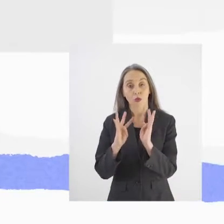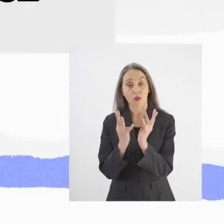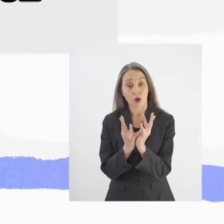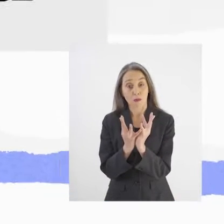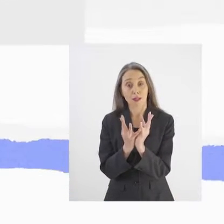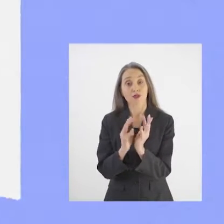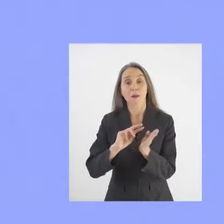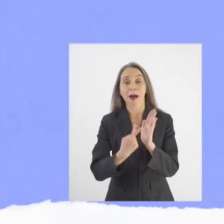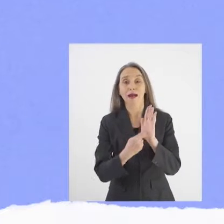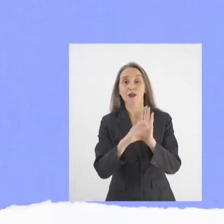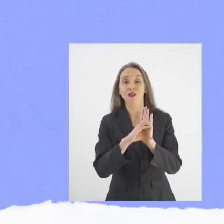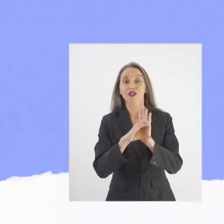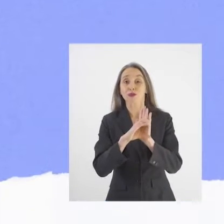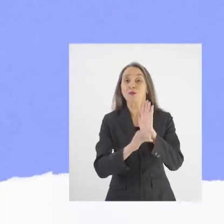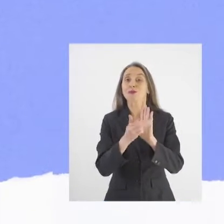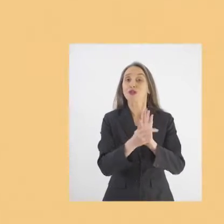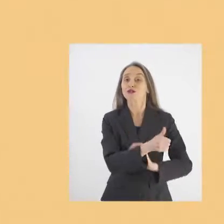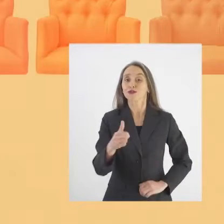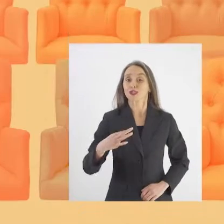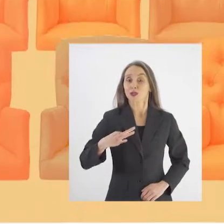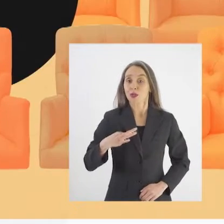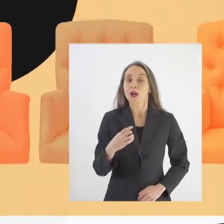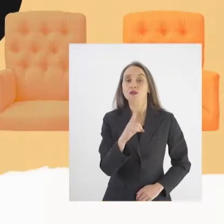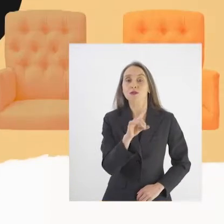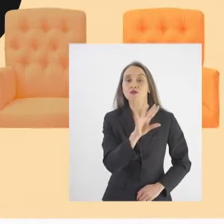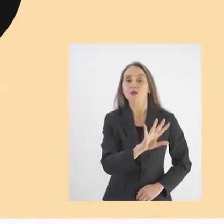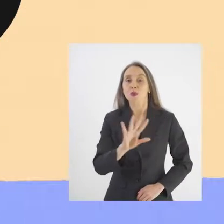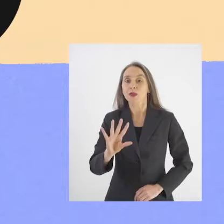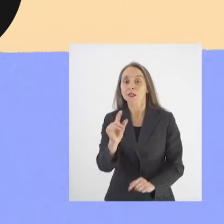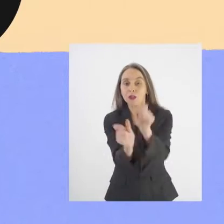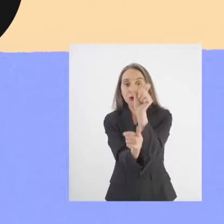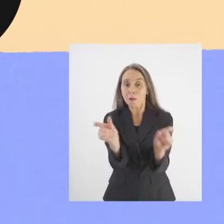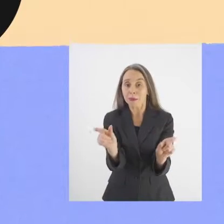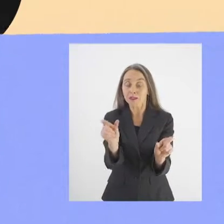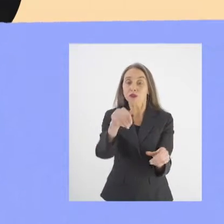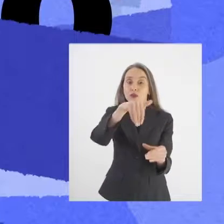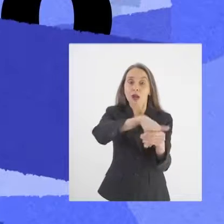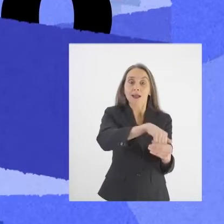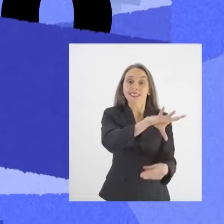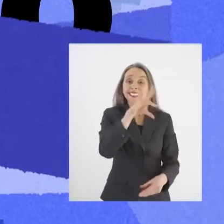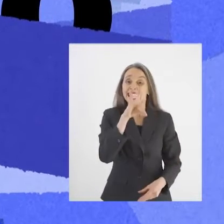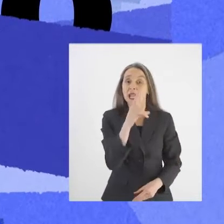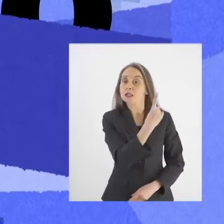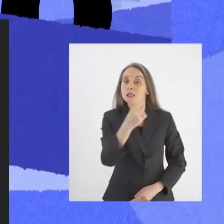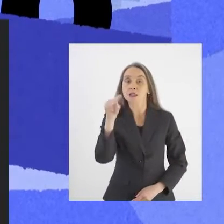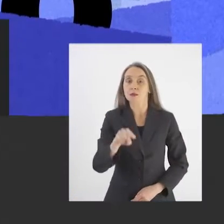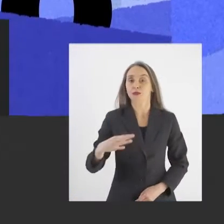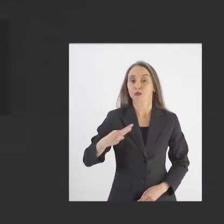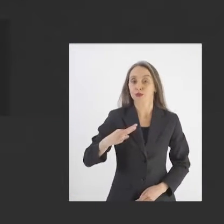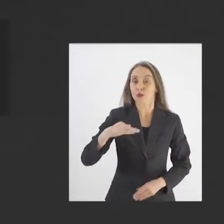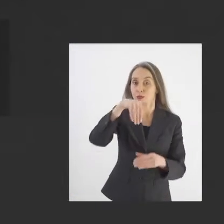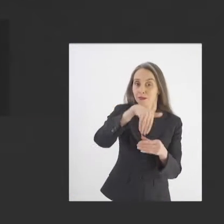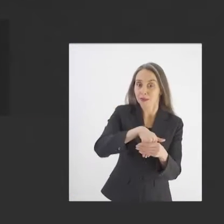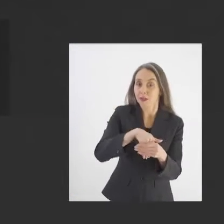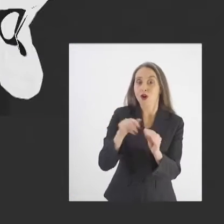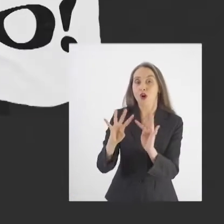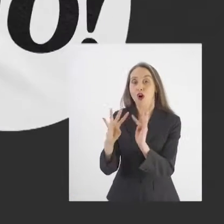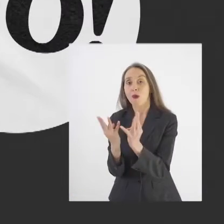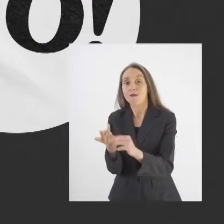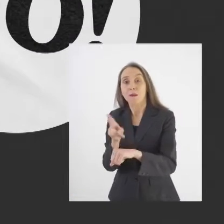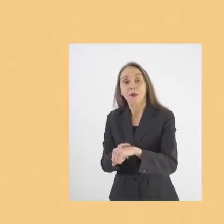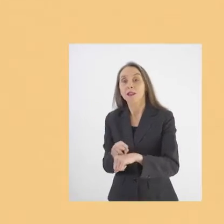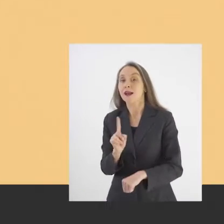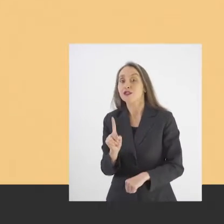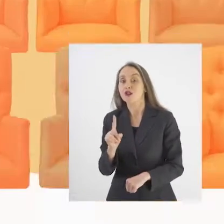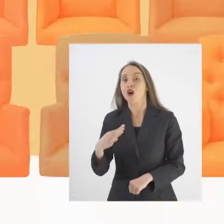La Convención Constitucional es una asamblea de 155 miembros elegidos 100% por votación popular. La Convención Mixta,